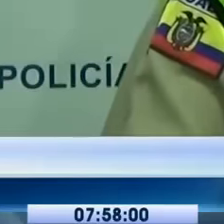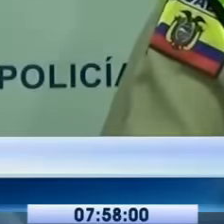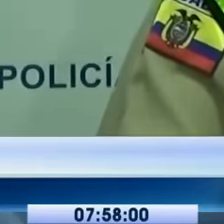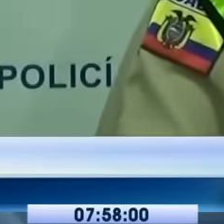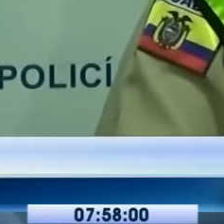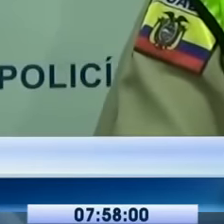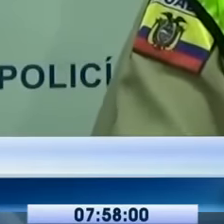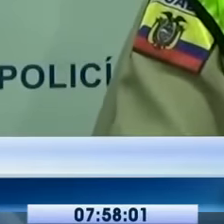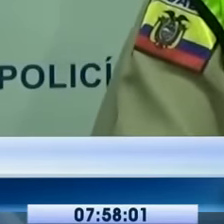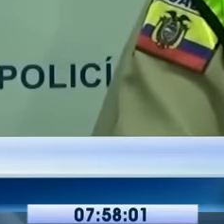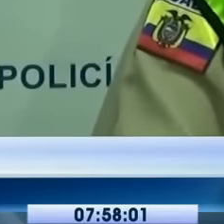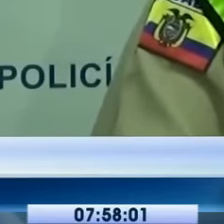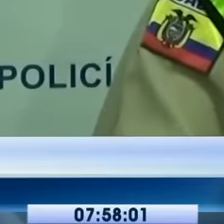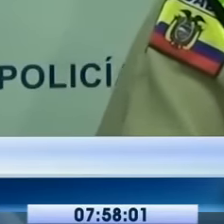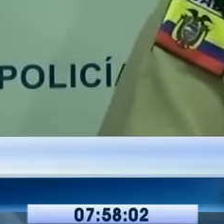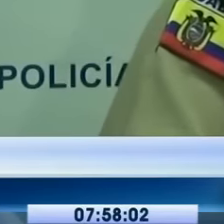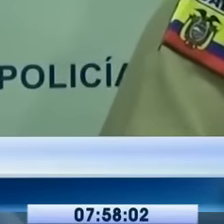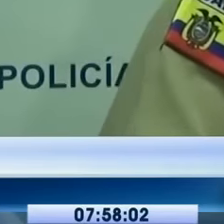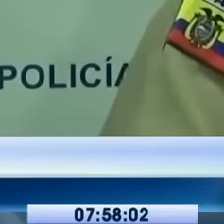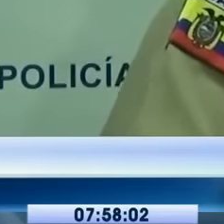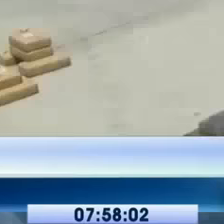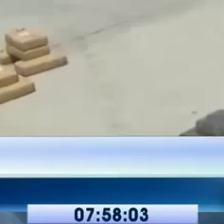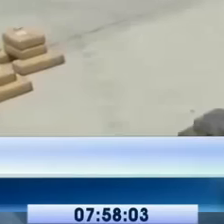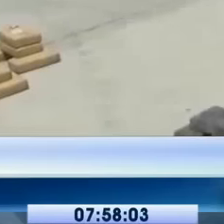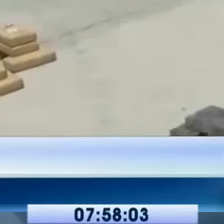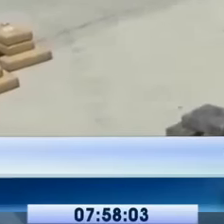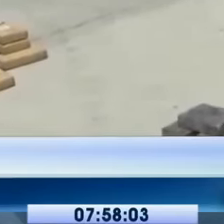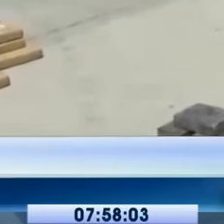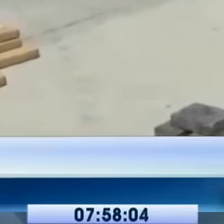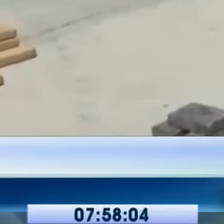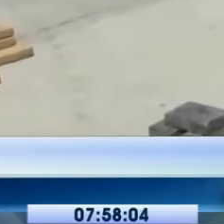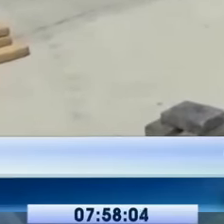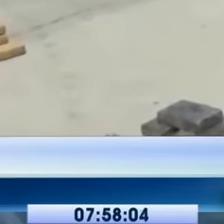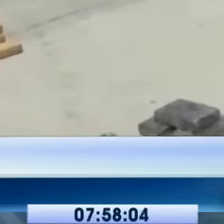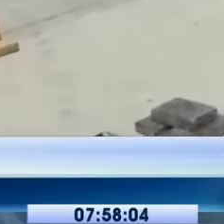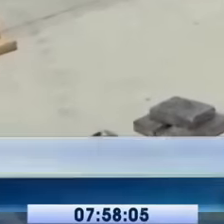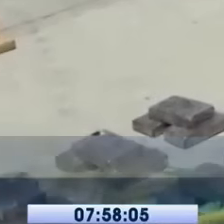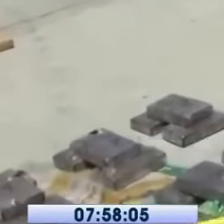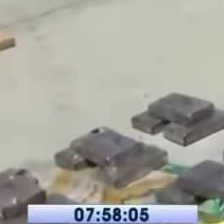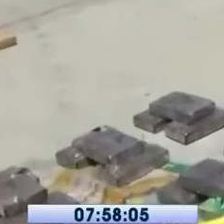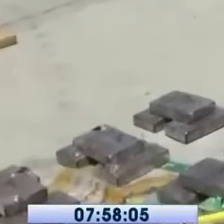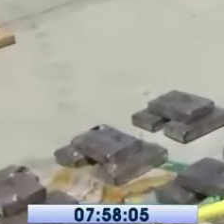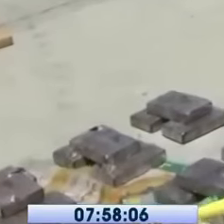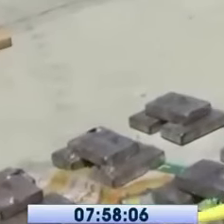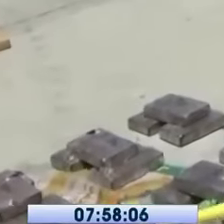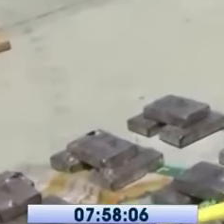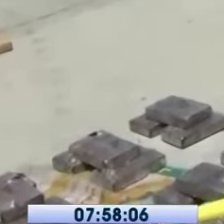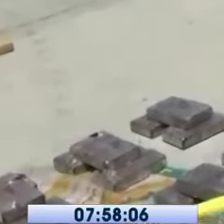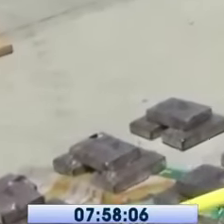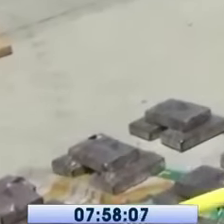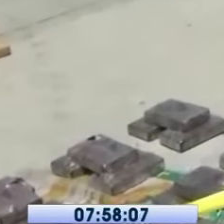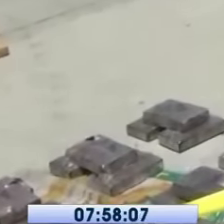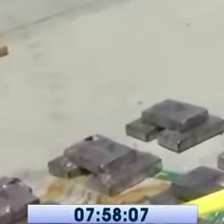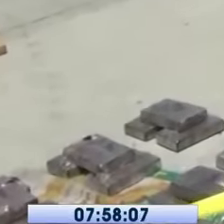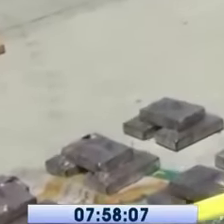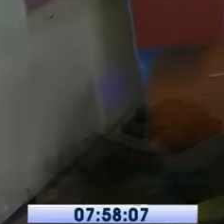también dejan droga para el consumo interno. Con cámaras, Eduardo García, desde Manta, provincia de Manabí, informó Wendy